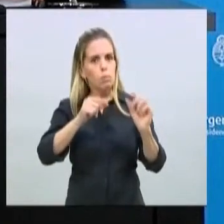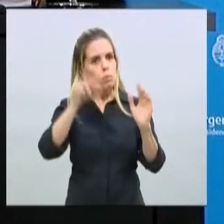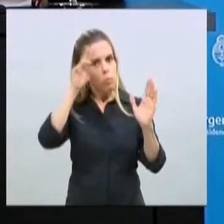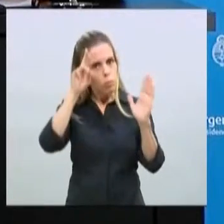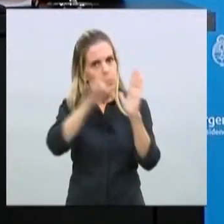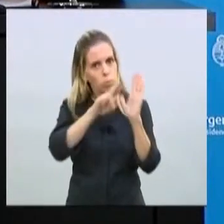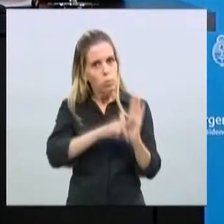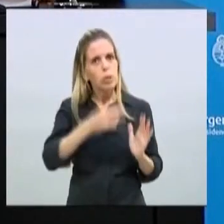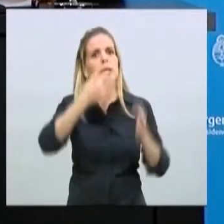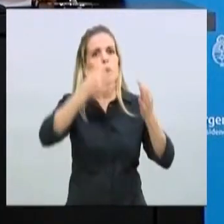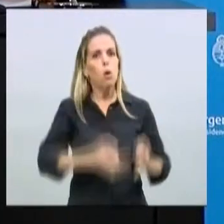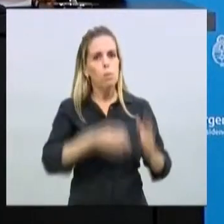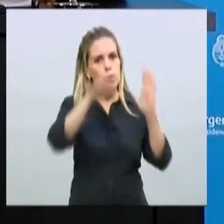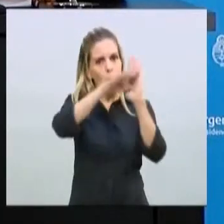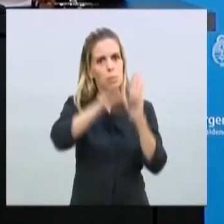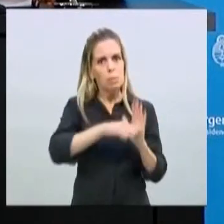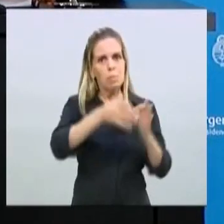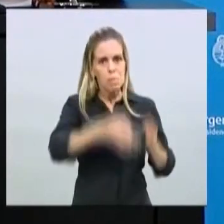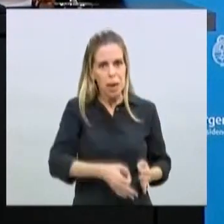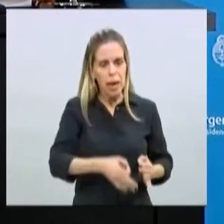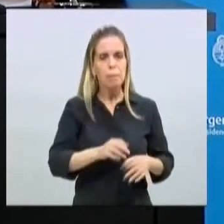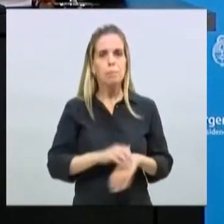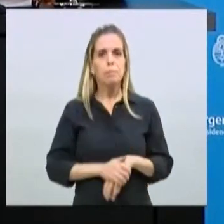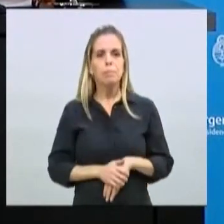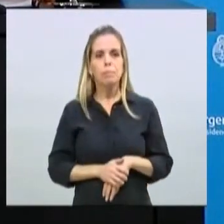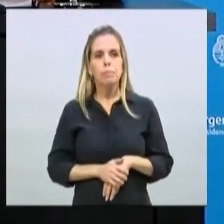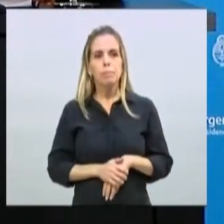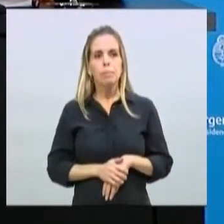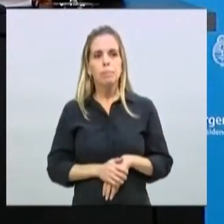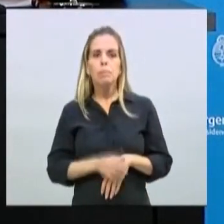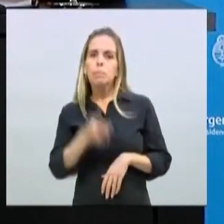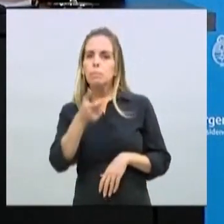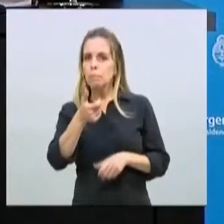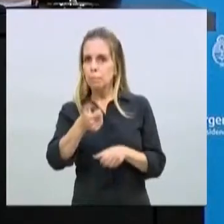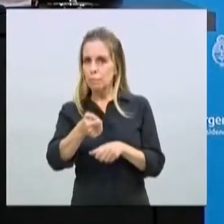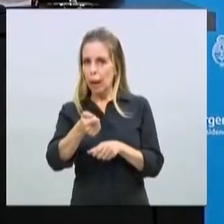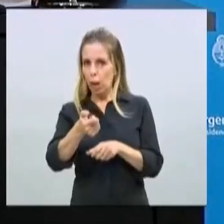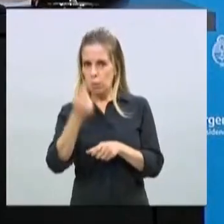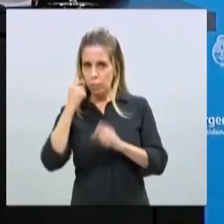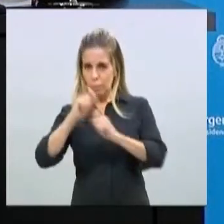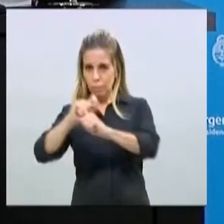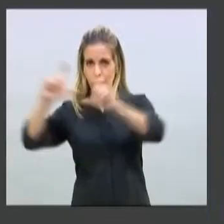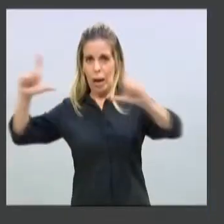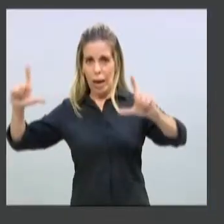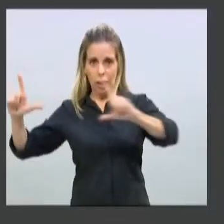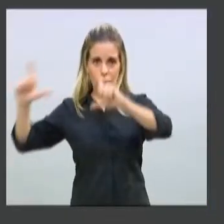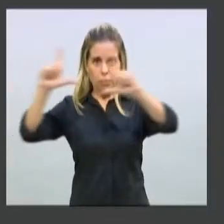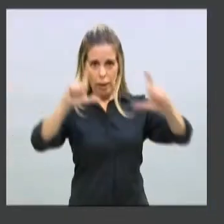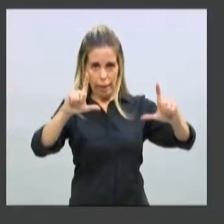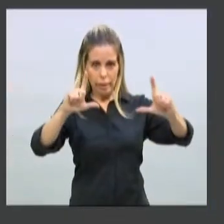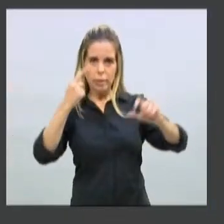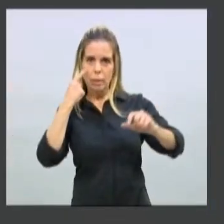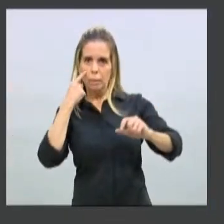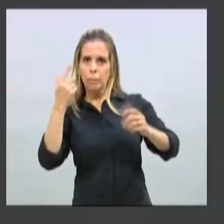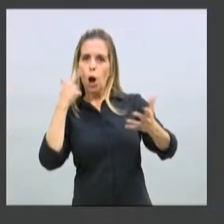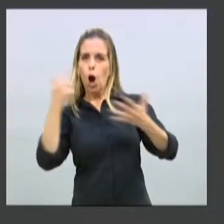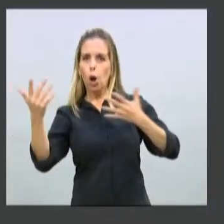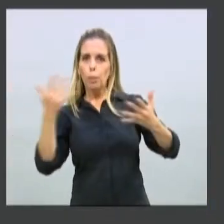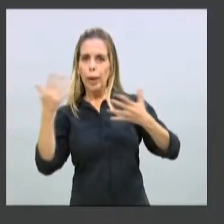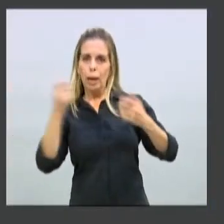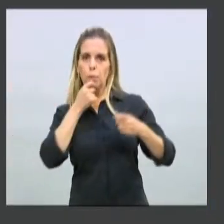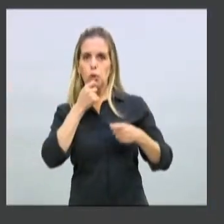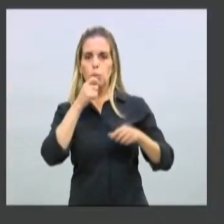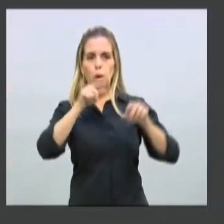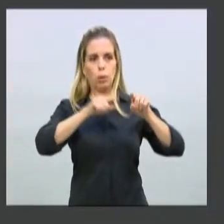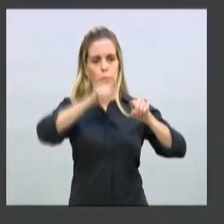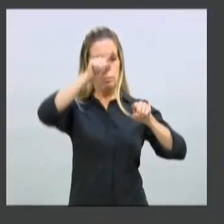Si uno mira, perdón, pero tengo que manejar dos cosas hoy. Si uno mira cómo evoluciona Argentina,